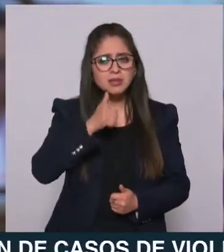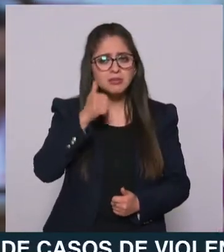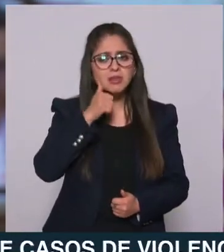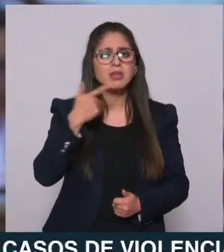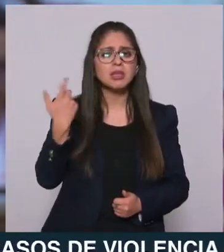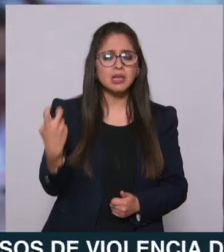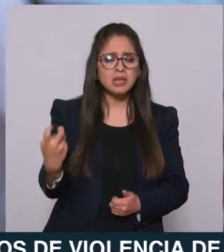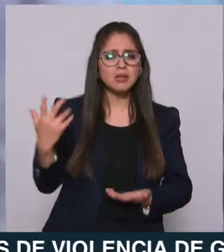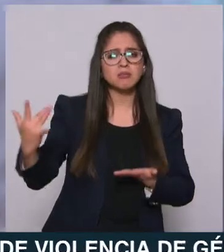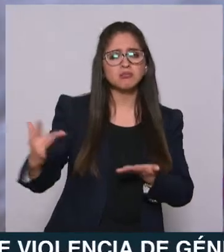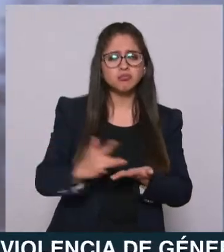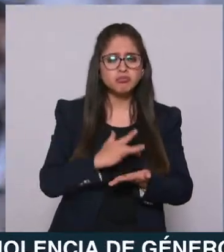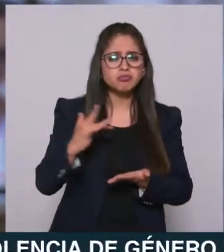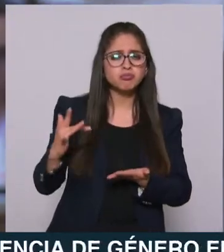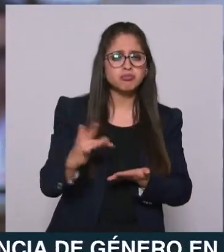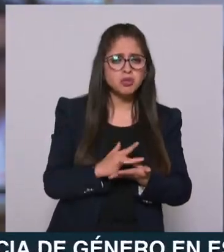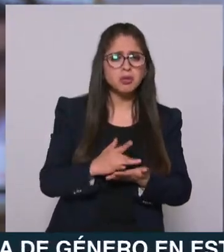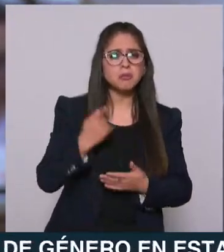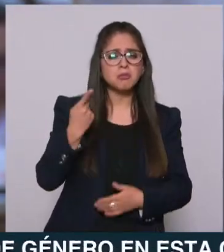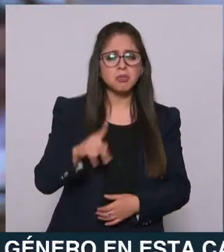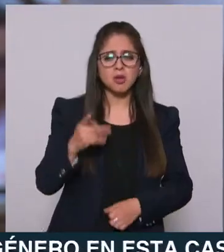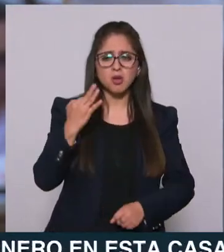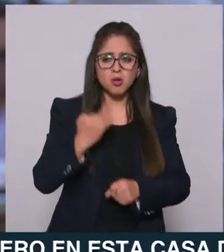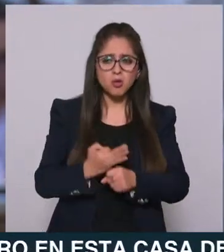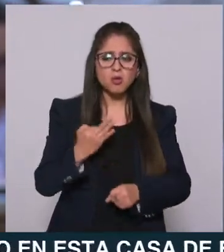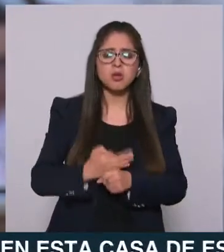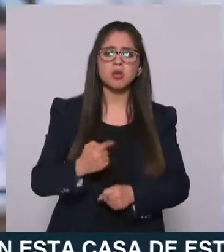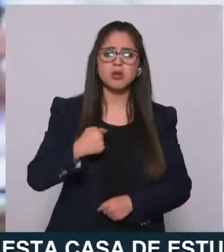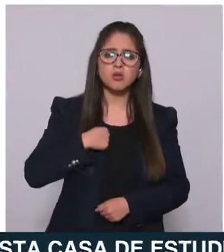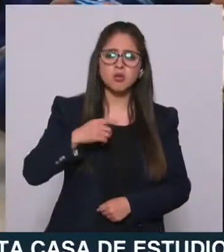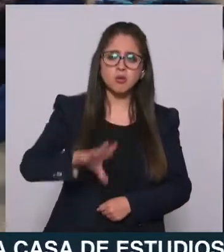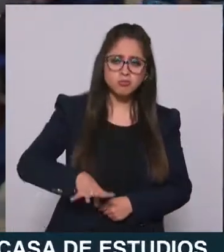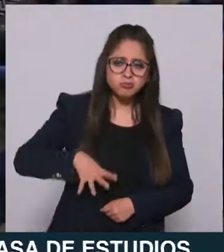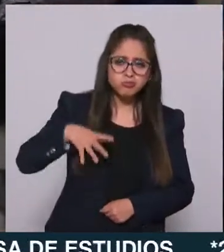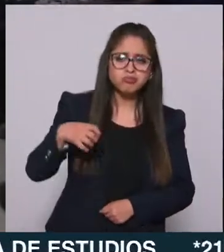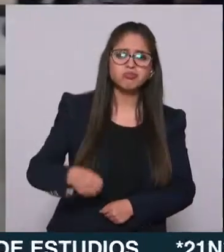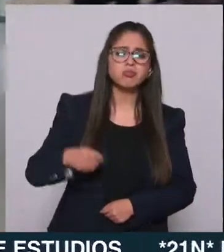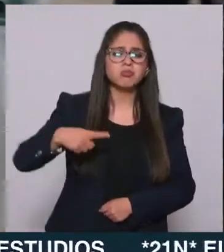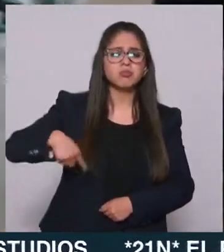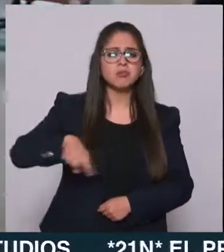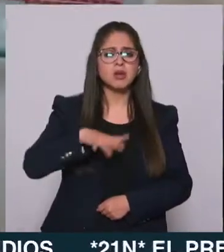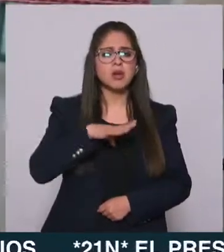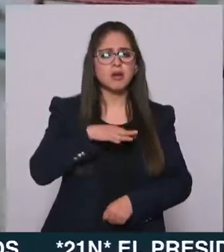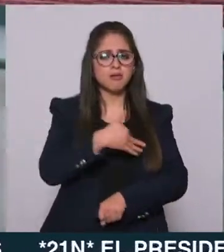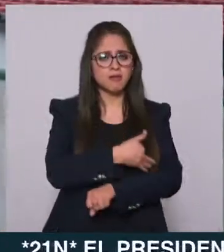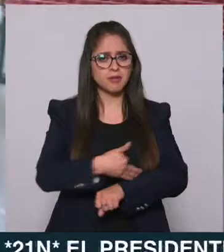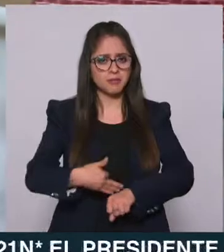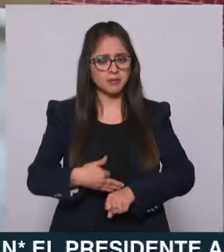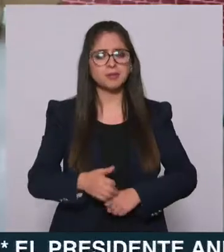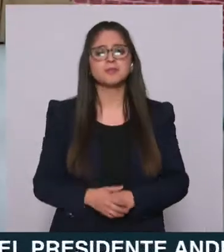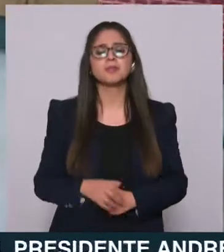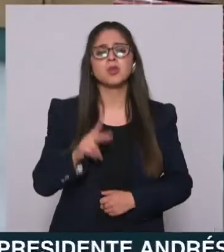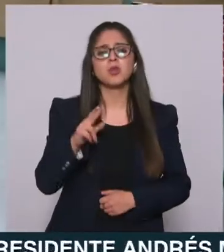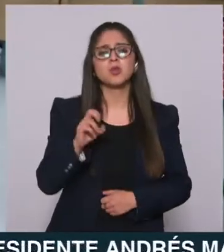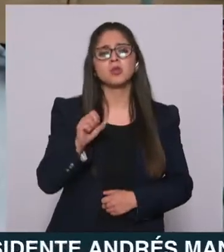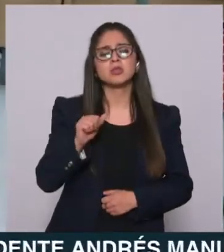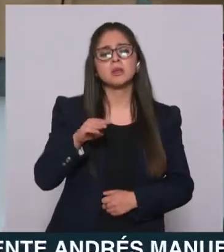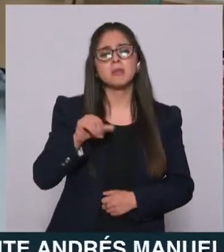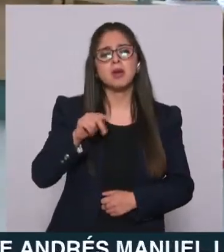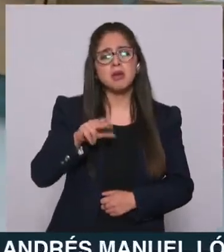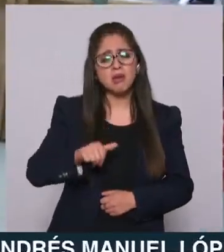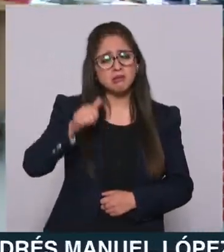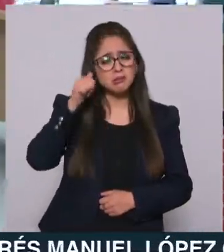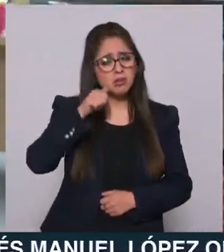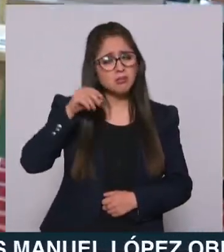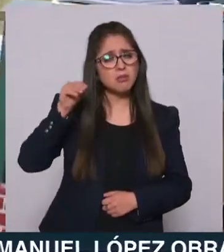sacaba adelante. Pero aún así yo sigo adelante porque tengo familia. El camino que Rosa María ha tenido que recorrer no